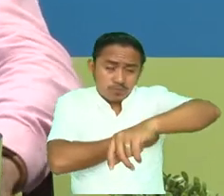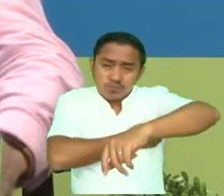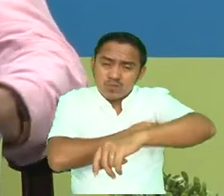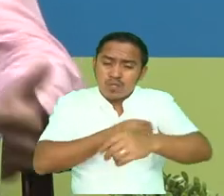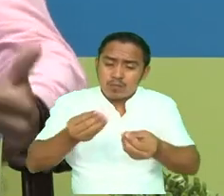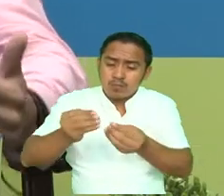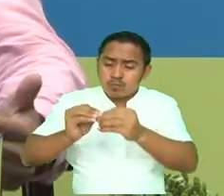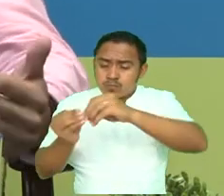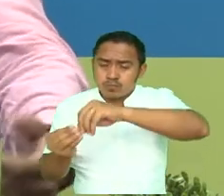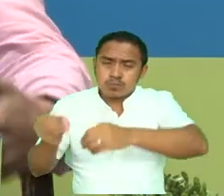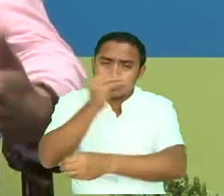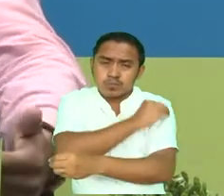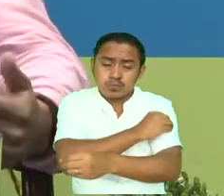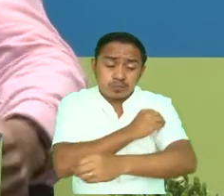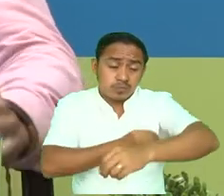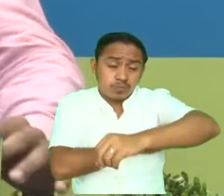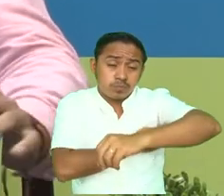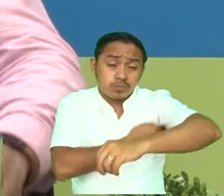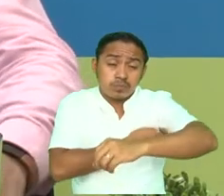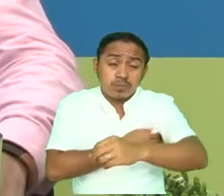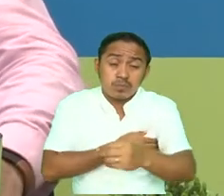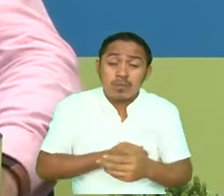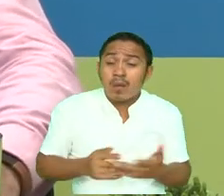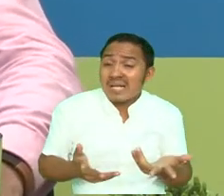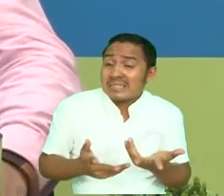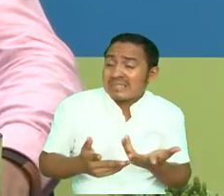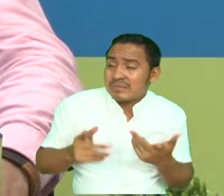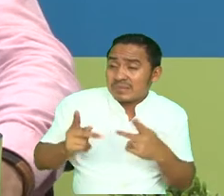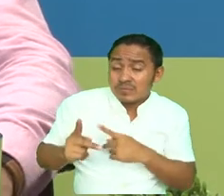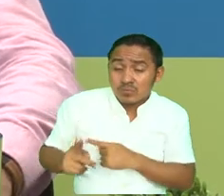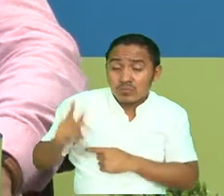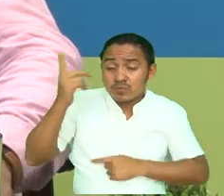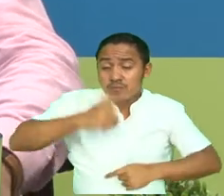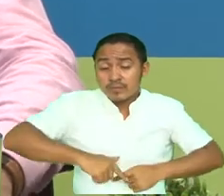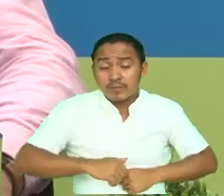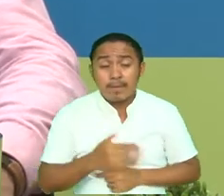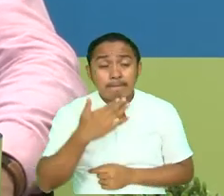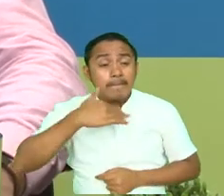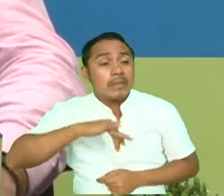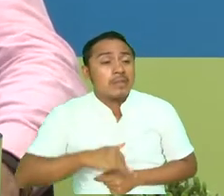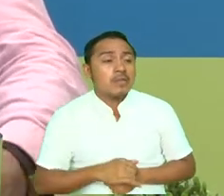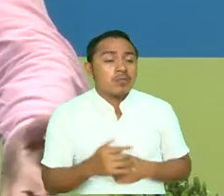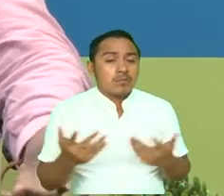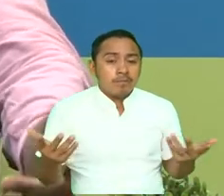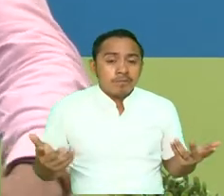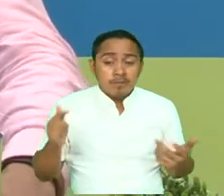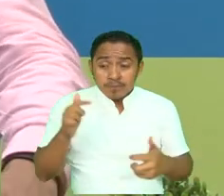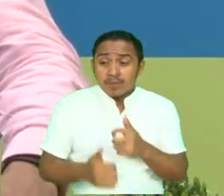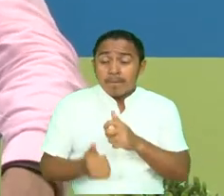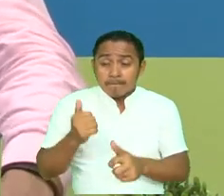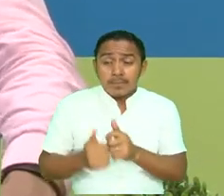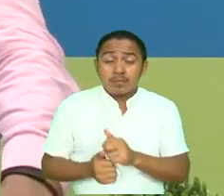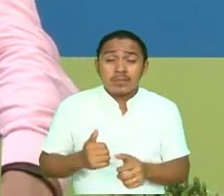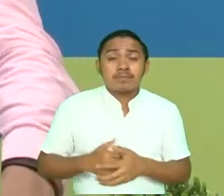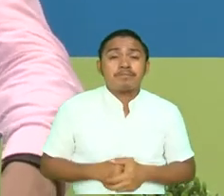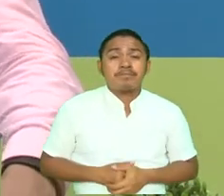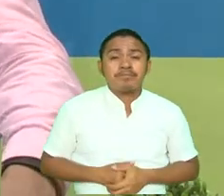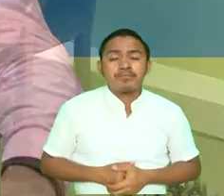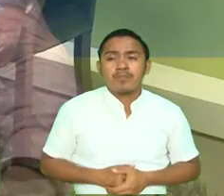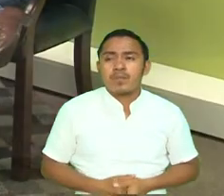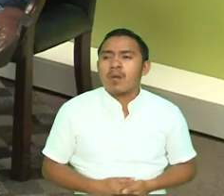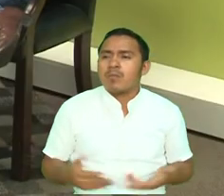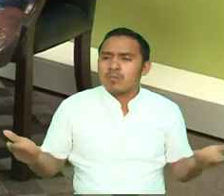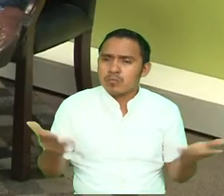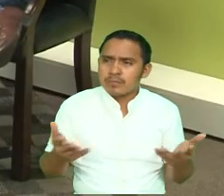buscan cómo quemar, que no huela mal, que queme todo lo malo que le está causando. y en realidad se están causando un daño. Ahora, ¿qué tan frecuentes son